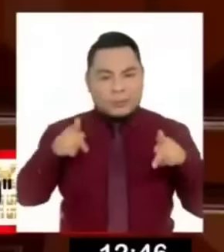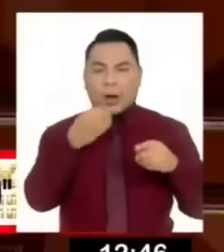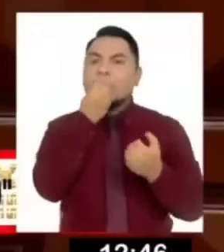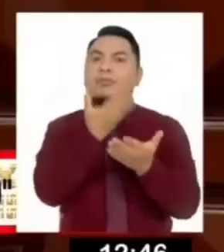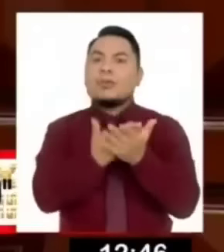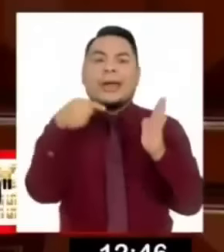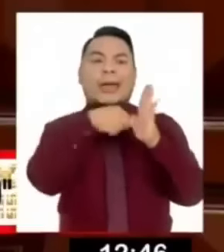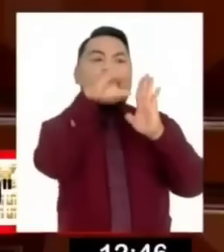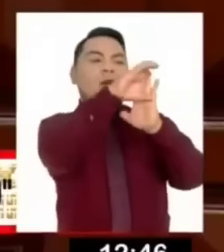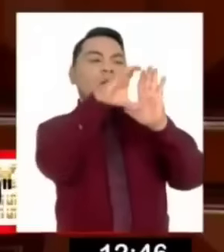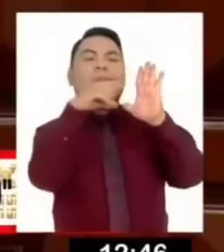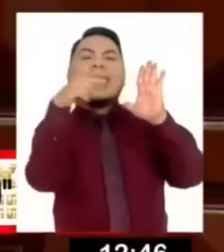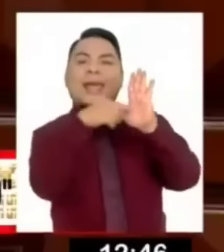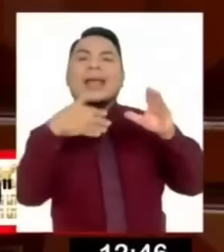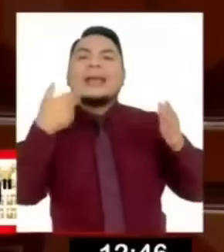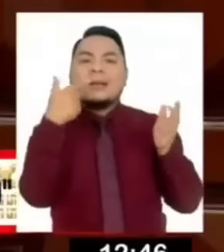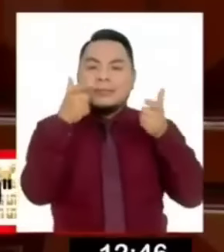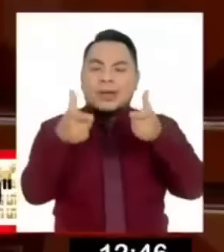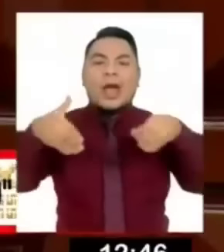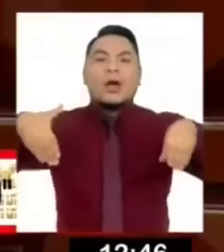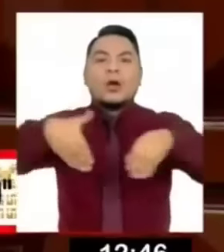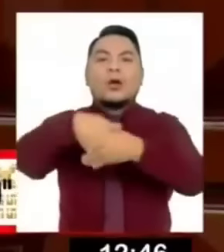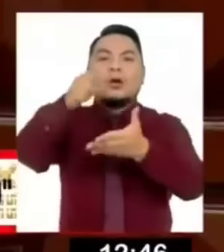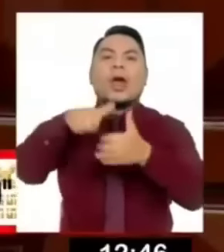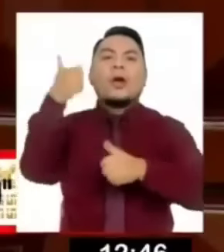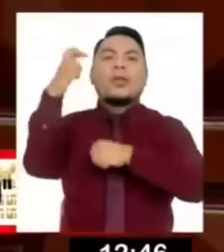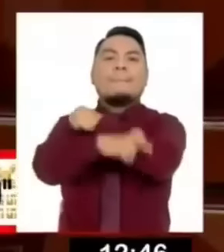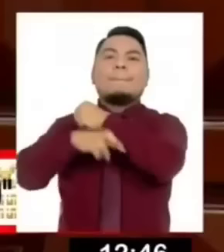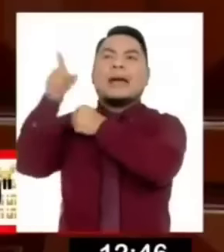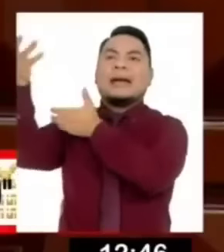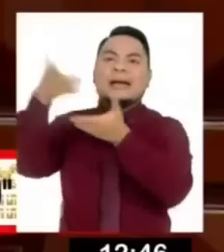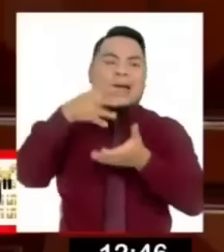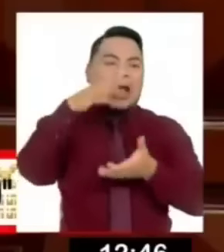adecuar los contratos